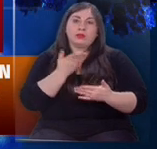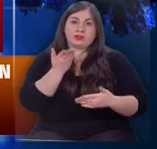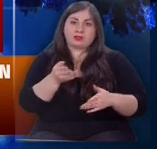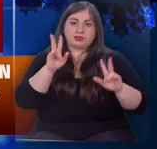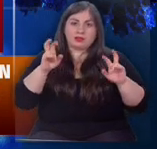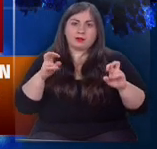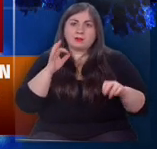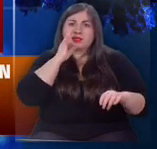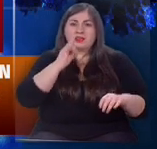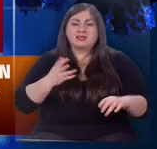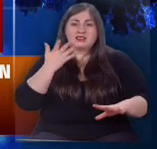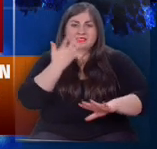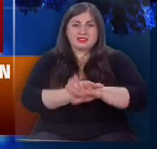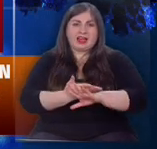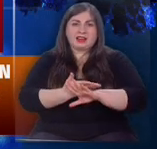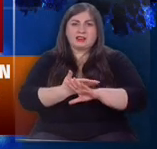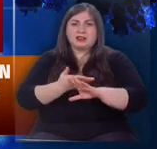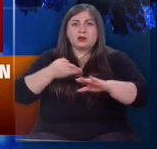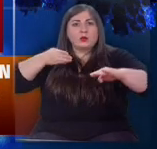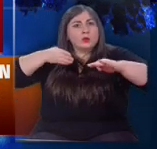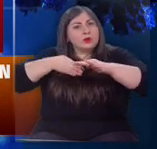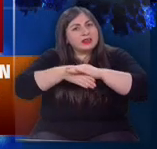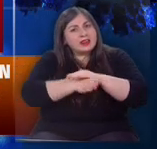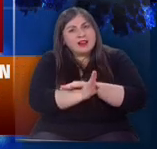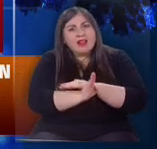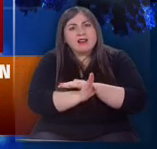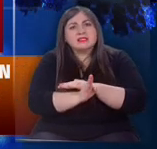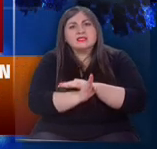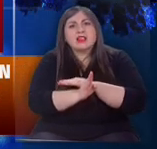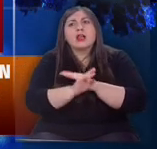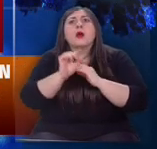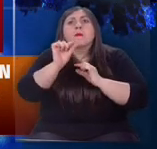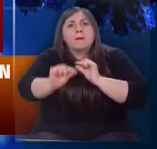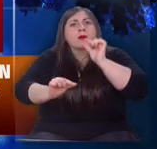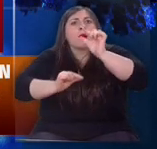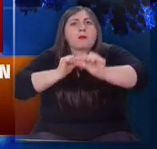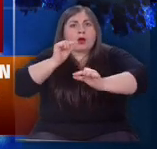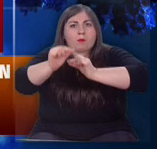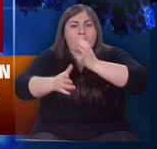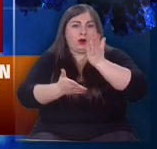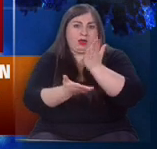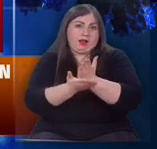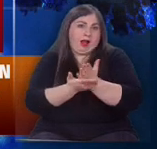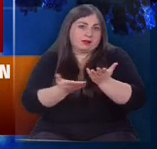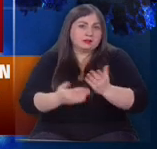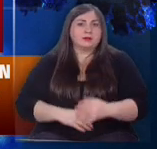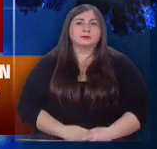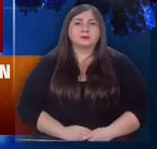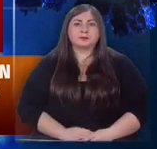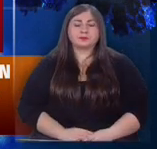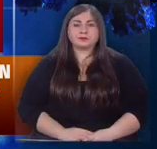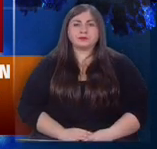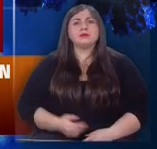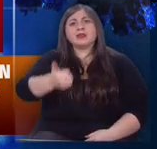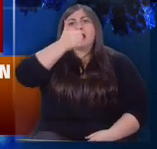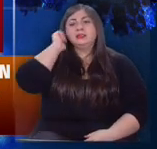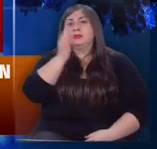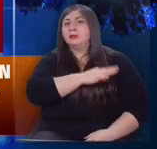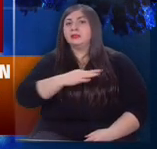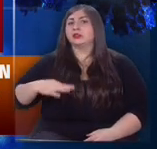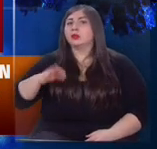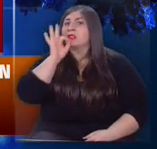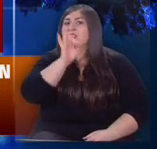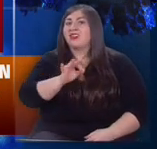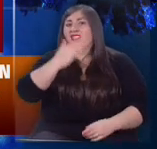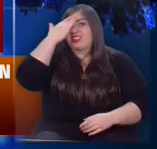debe haber un ingreso relativamente escalonado, parcial. Sí, de hecho nos decía ayer el ministro que era poco probable